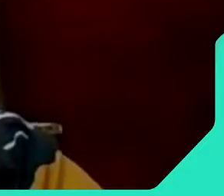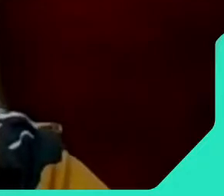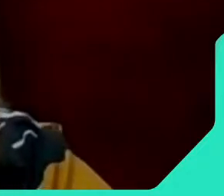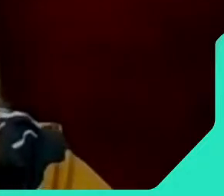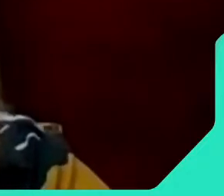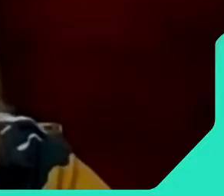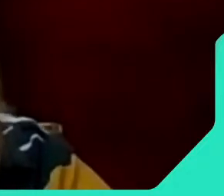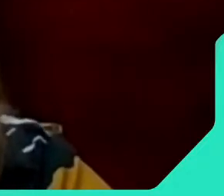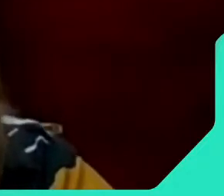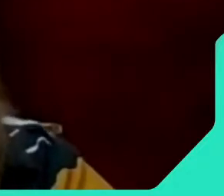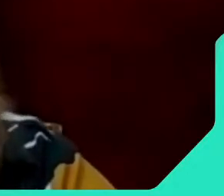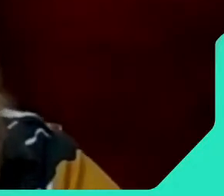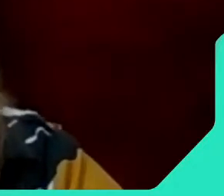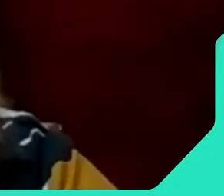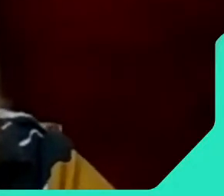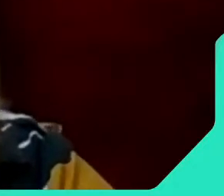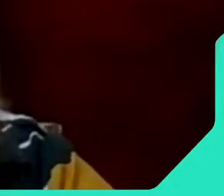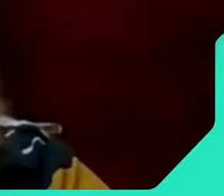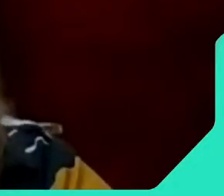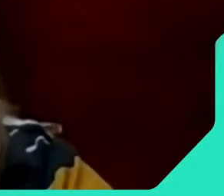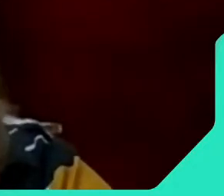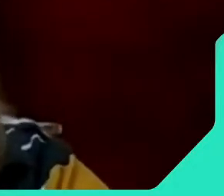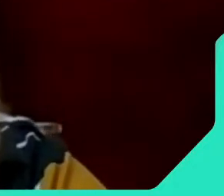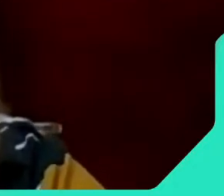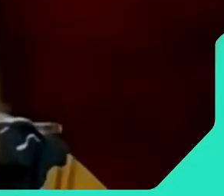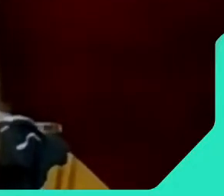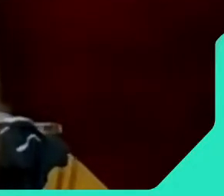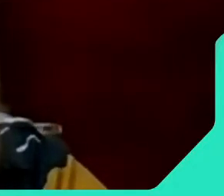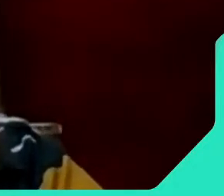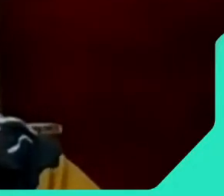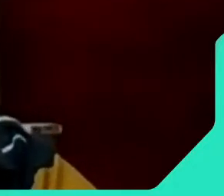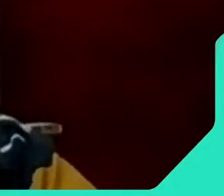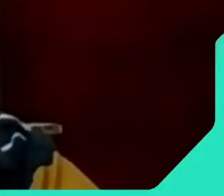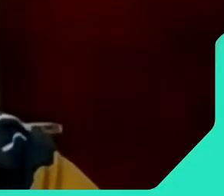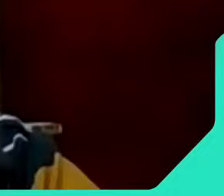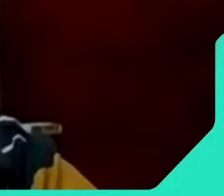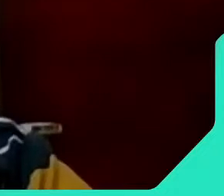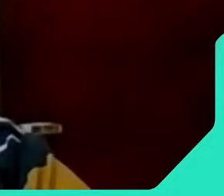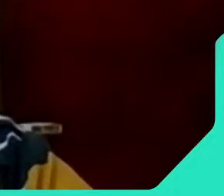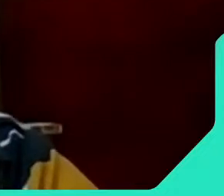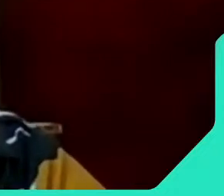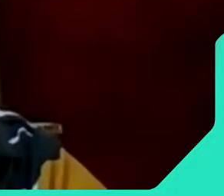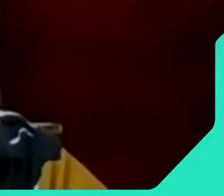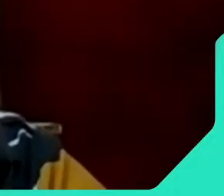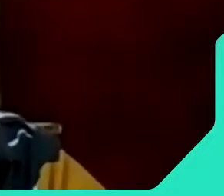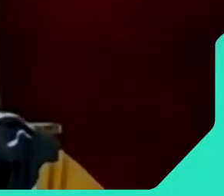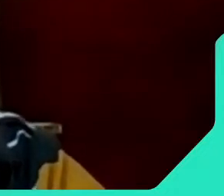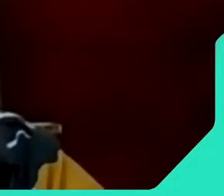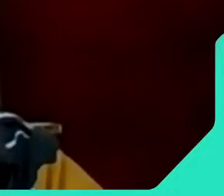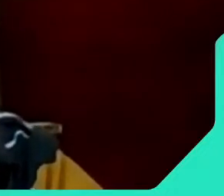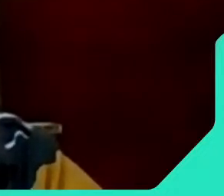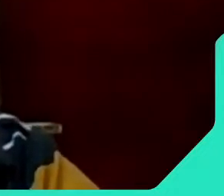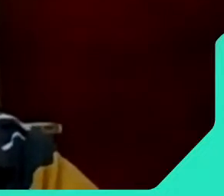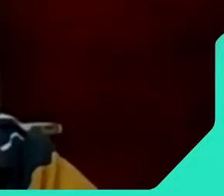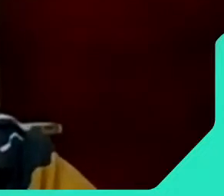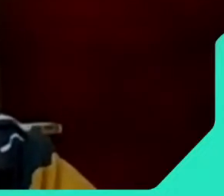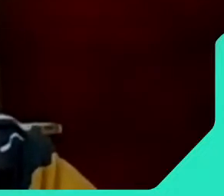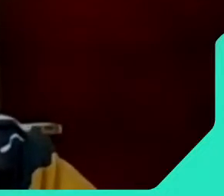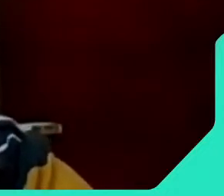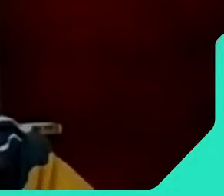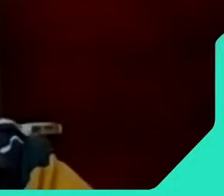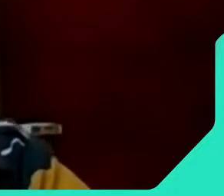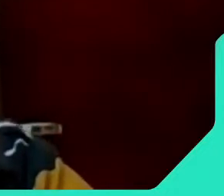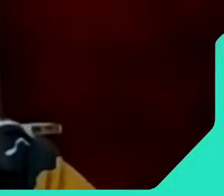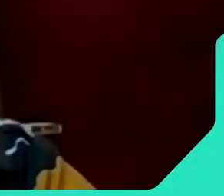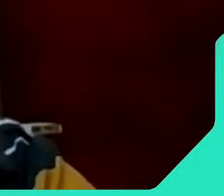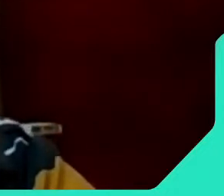2020, un dictado presencial, 2021 un dictado 100% virtual, y según cómo estén las